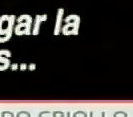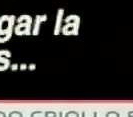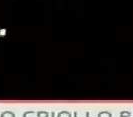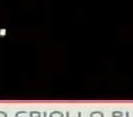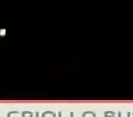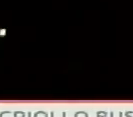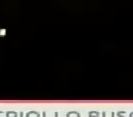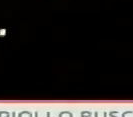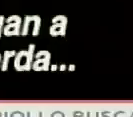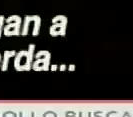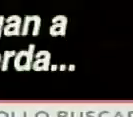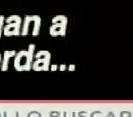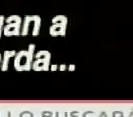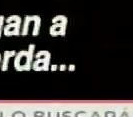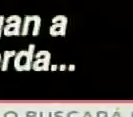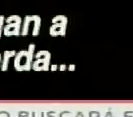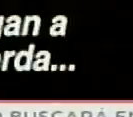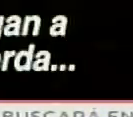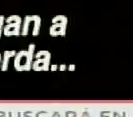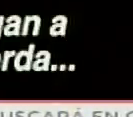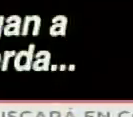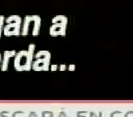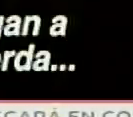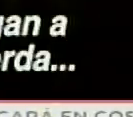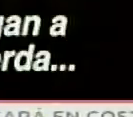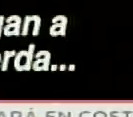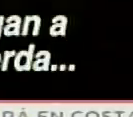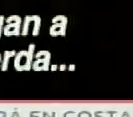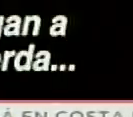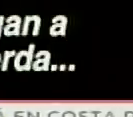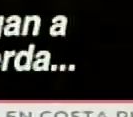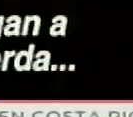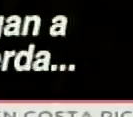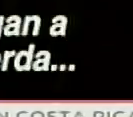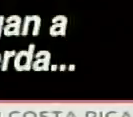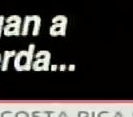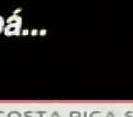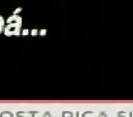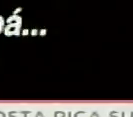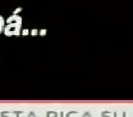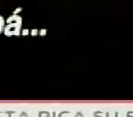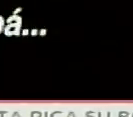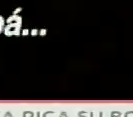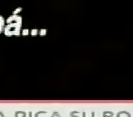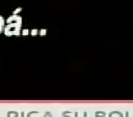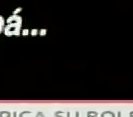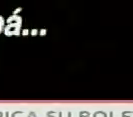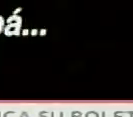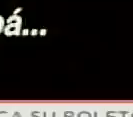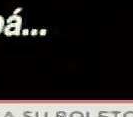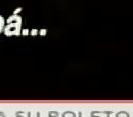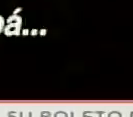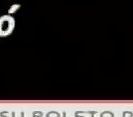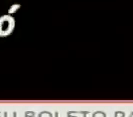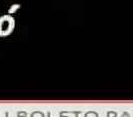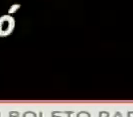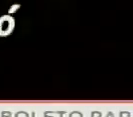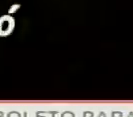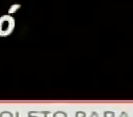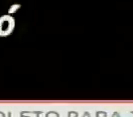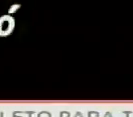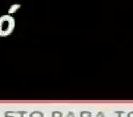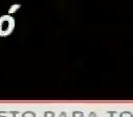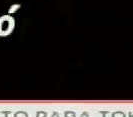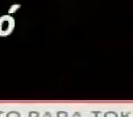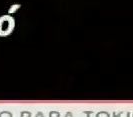a los compañeritos, no tienen nada, no los reciben, vienen a España y los tratan como mierda, la creencia de papá. Se